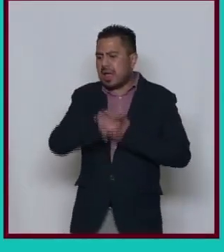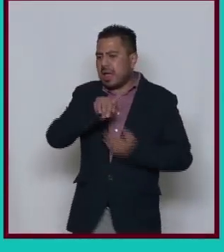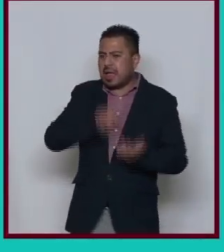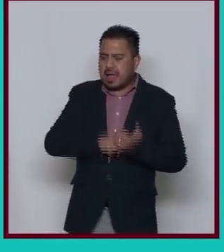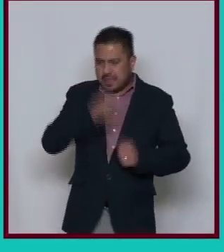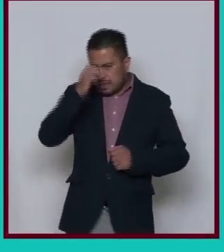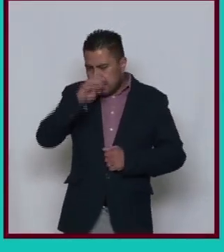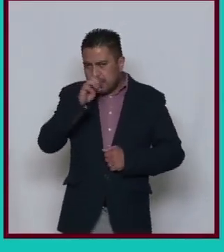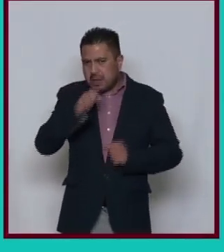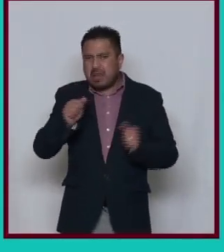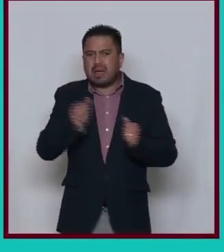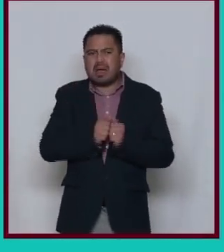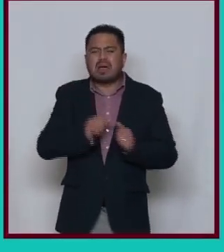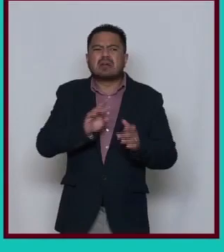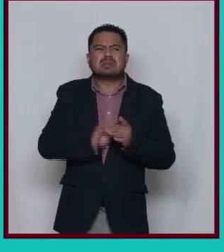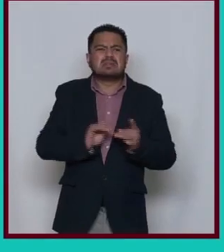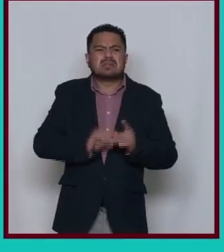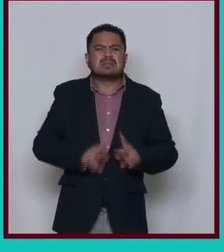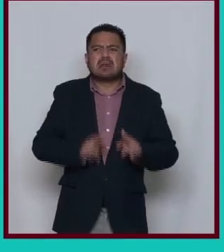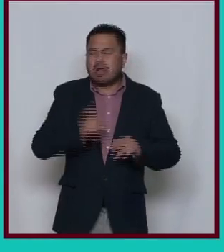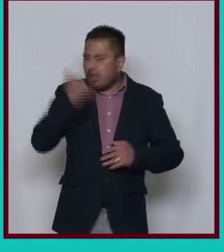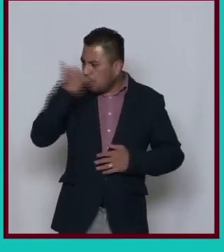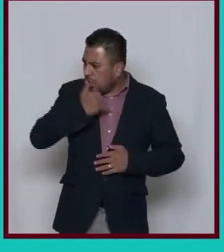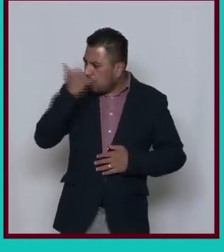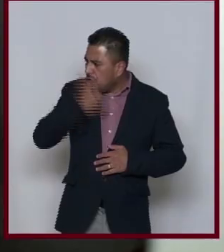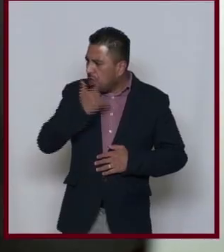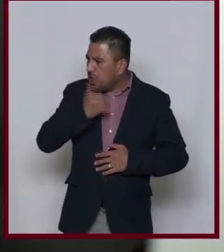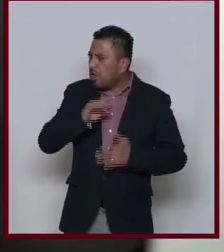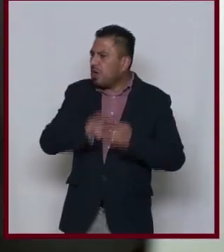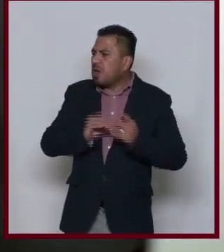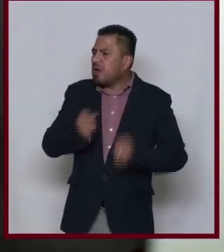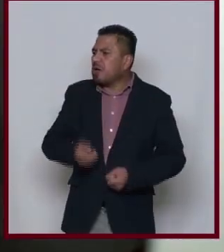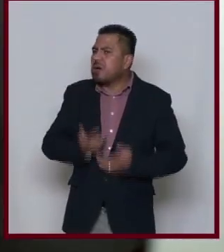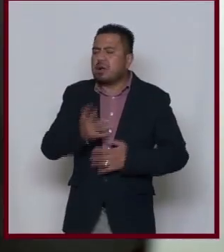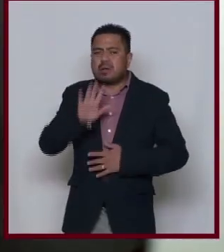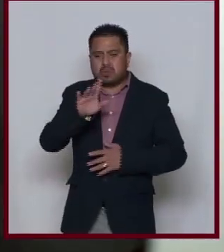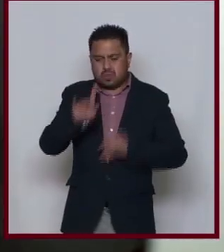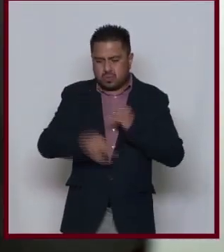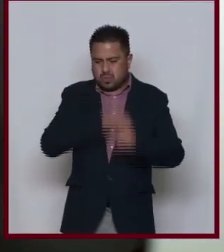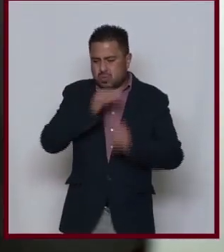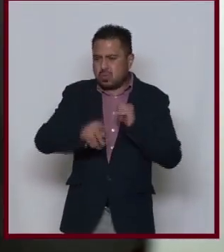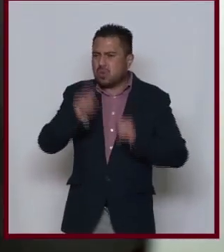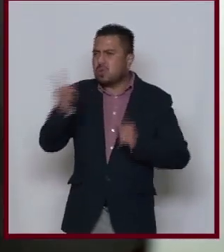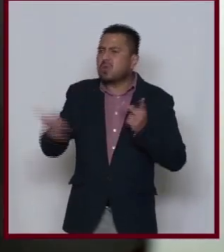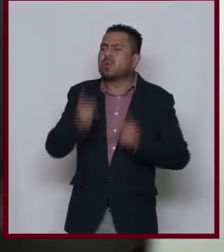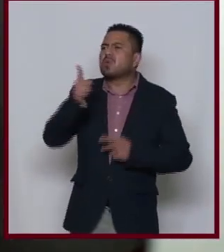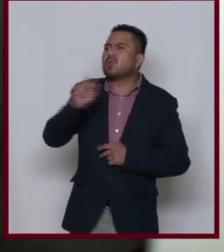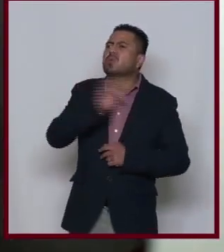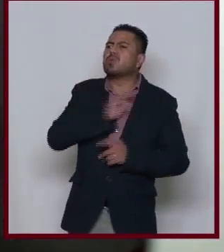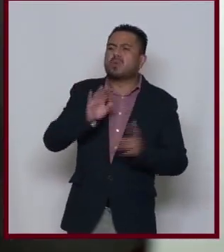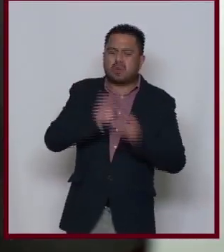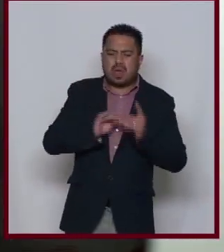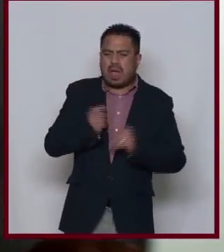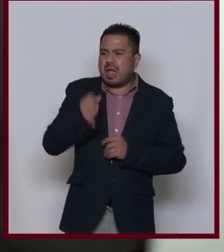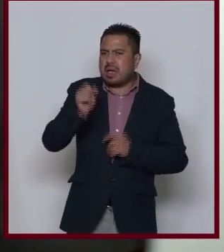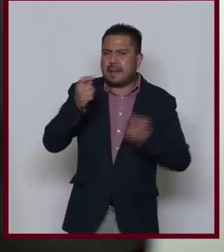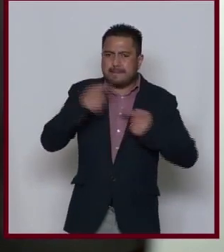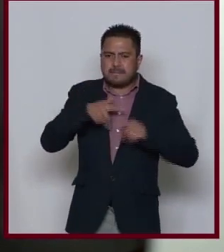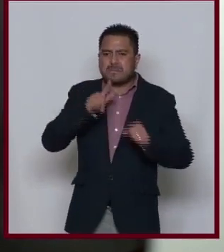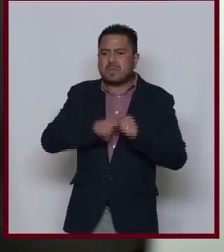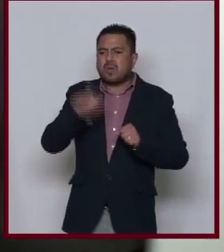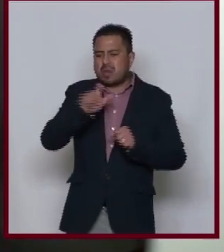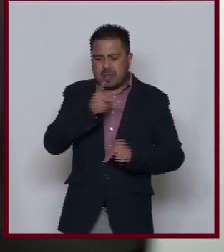experimenta contando sin darse cuenta de que cuenta. Ingeniero, por último, si usted pudiera platicar consigo mismo cuando estaba